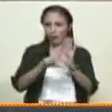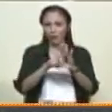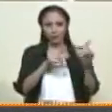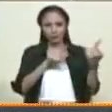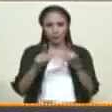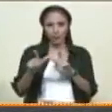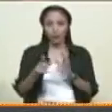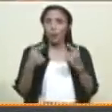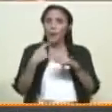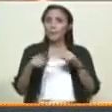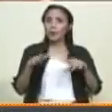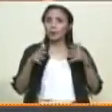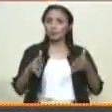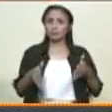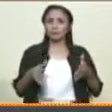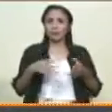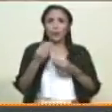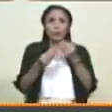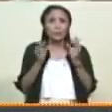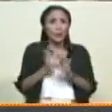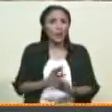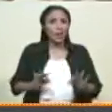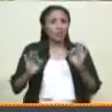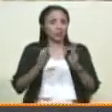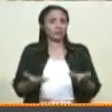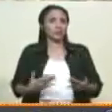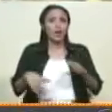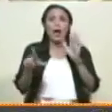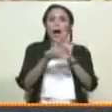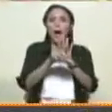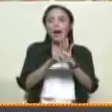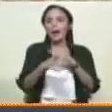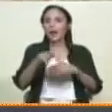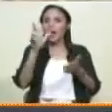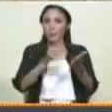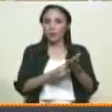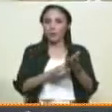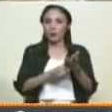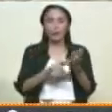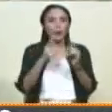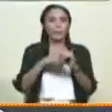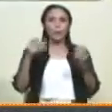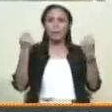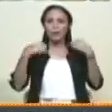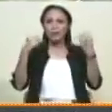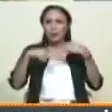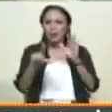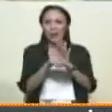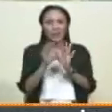No hacemos nada con aprobar leyes si no somos capaces de ponerlas en práctica.